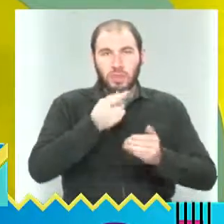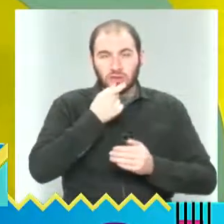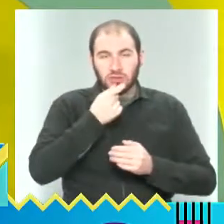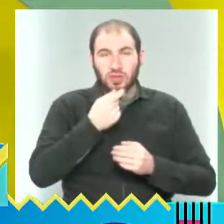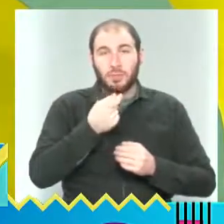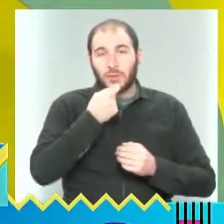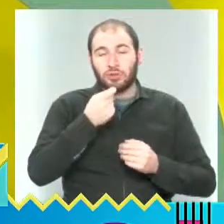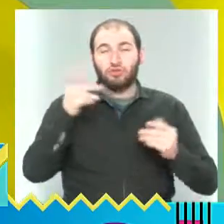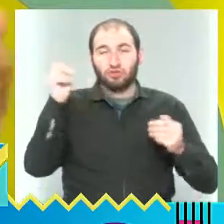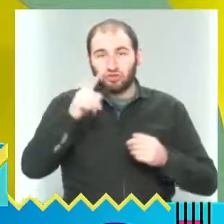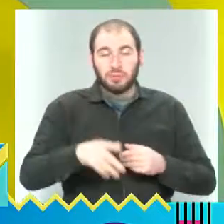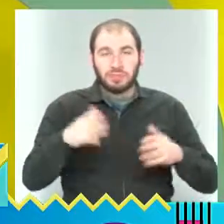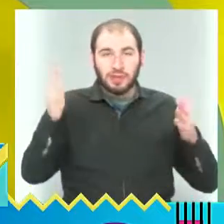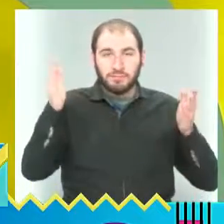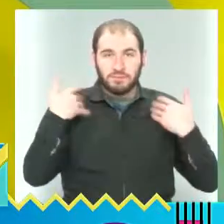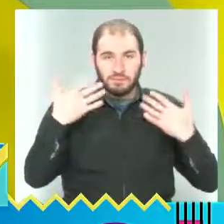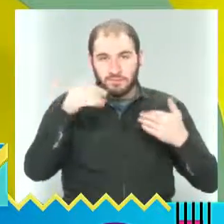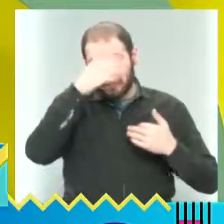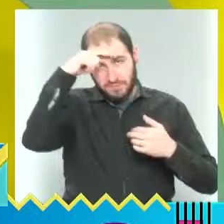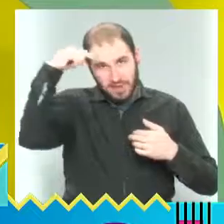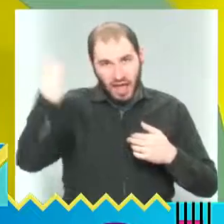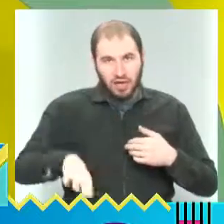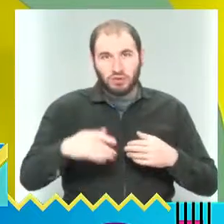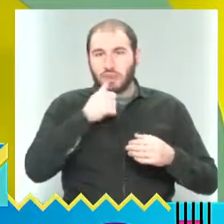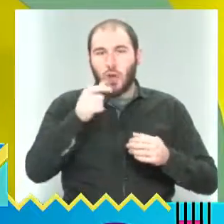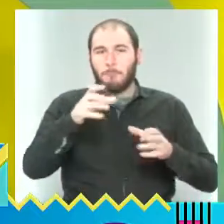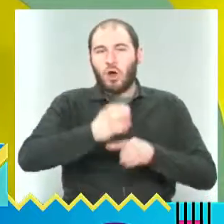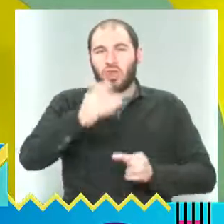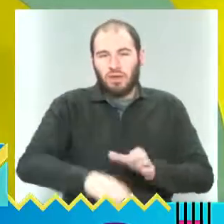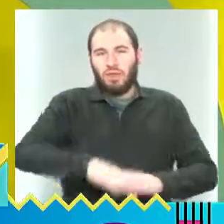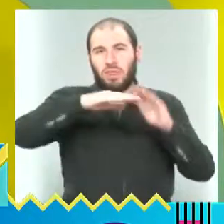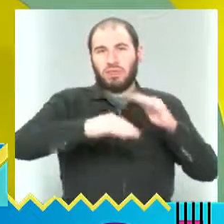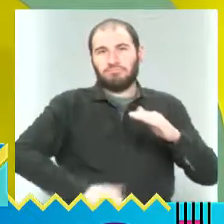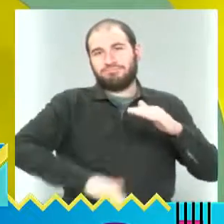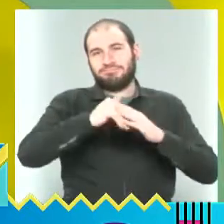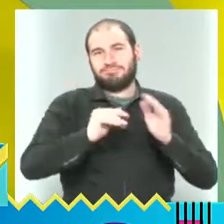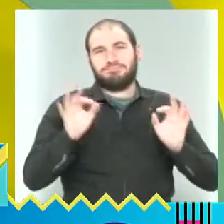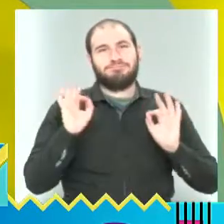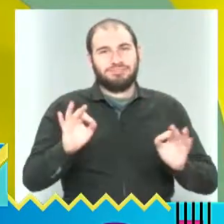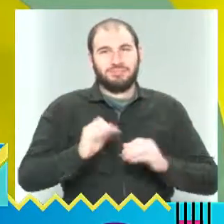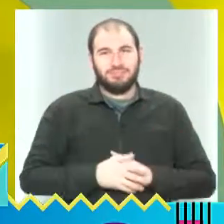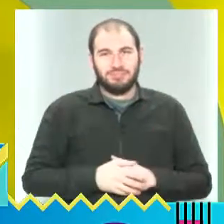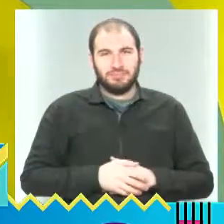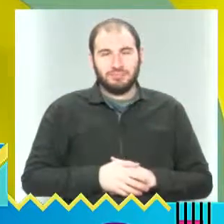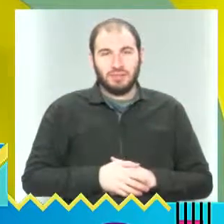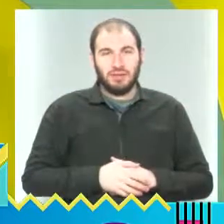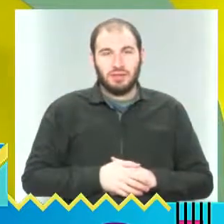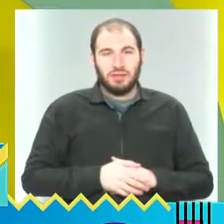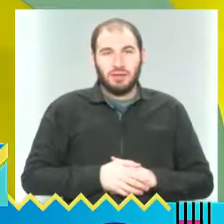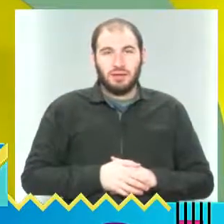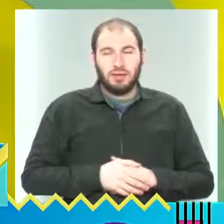habían tormentas de verano muy grandes, y que si está lleno de botellas ocurre lo que nos vemos, que se colapsan y todo este tipo de cosas. Si